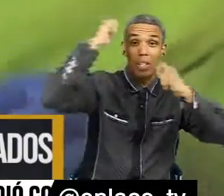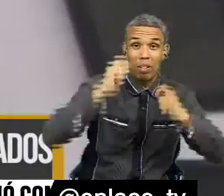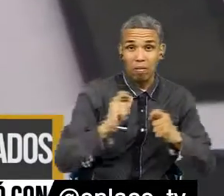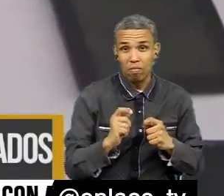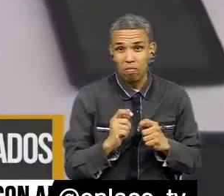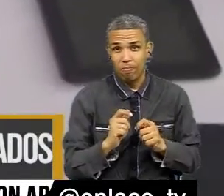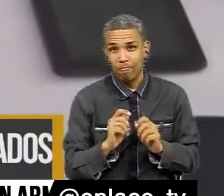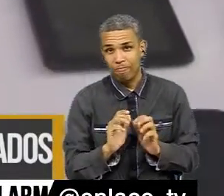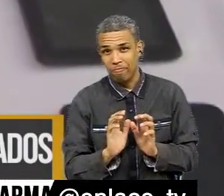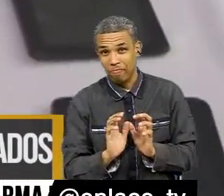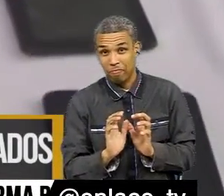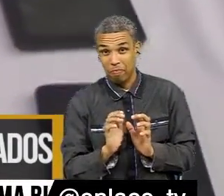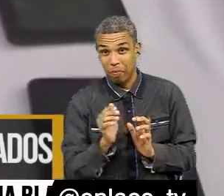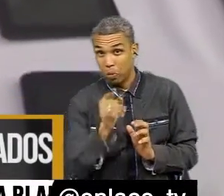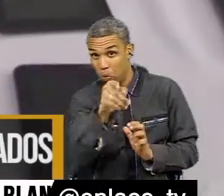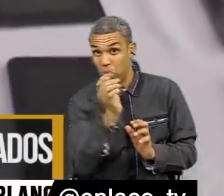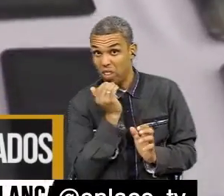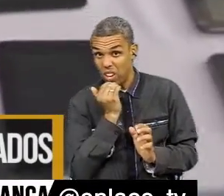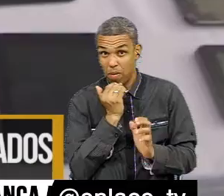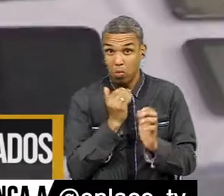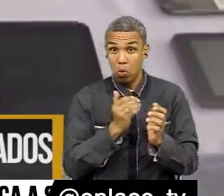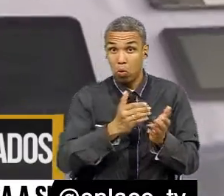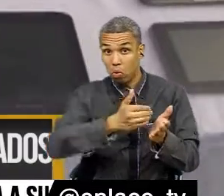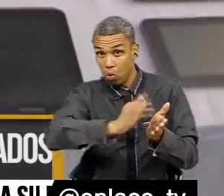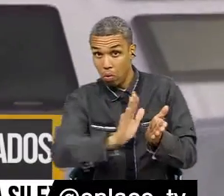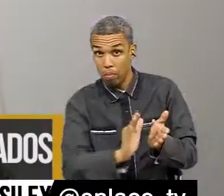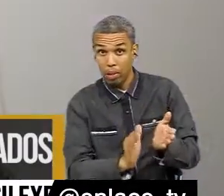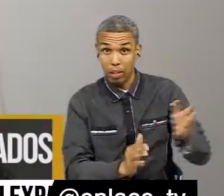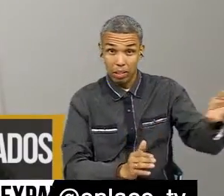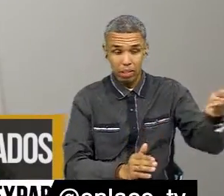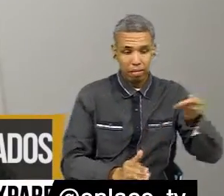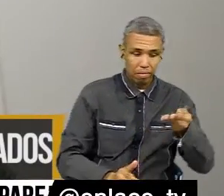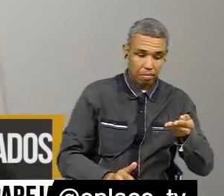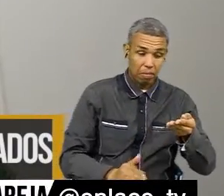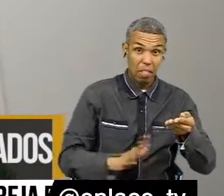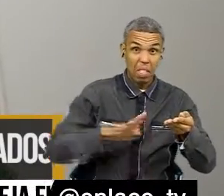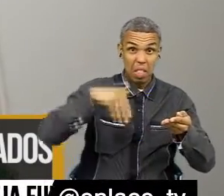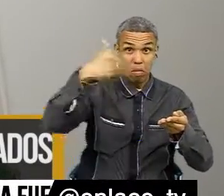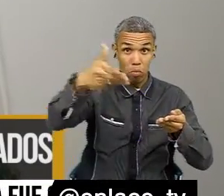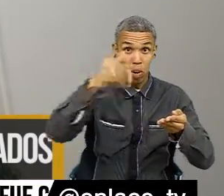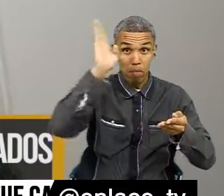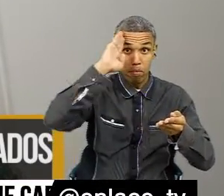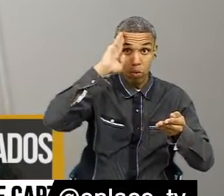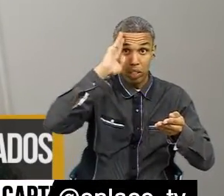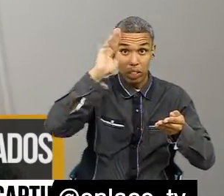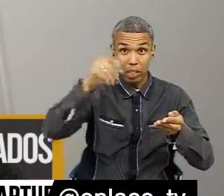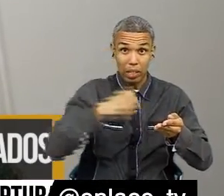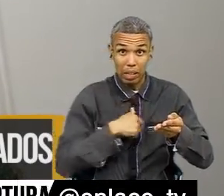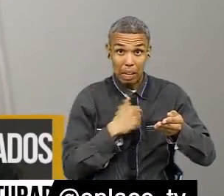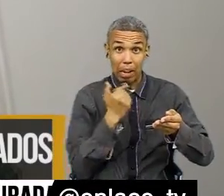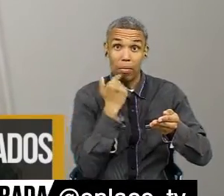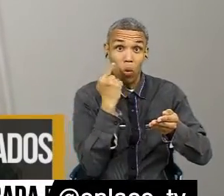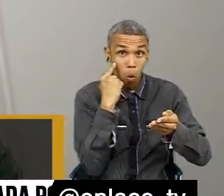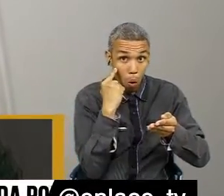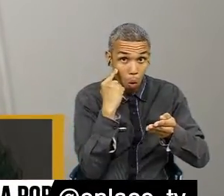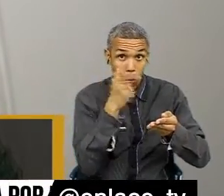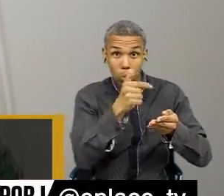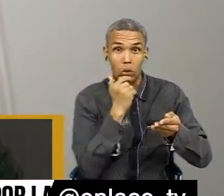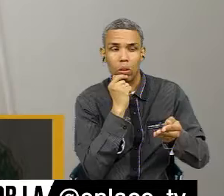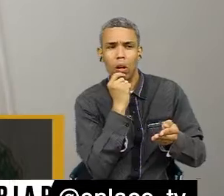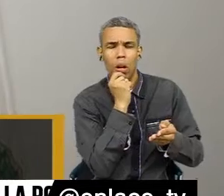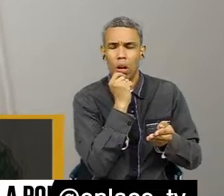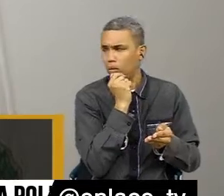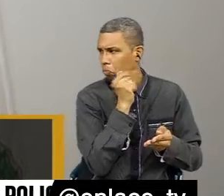acceder a esos teléfonos en sitios autorizados, serán capturados. Que la persona hubiese colocado el denuncio penal por hurto, estaríamos